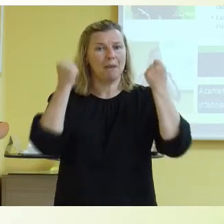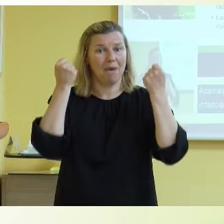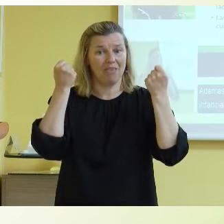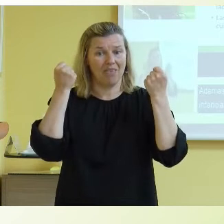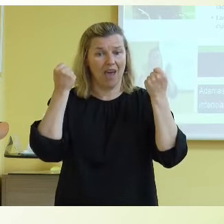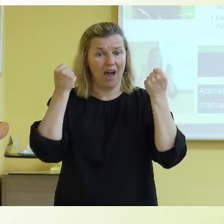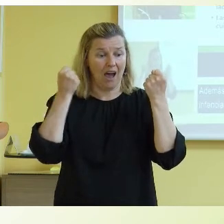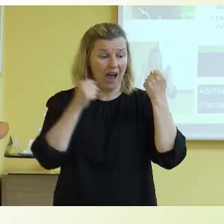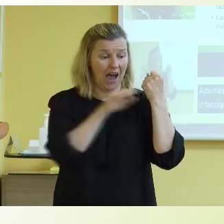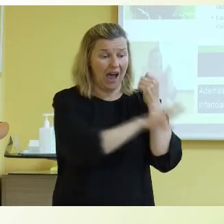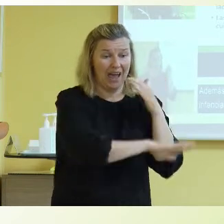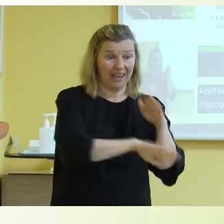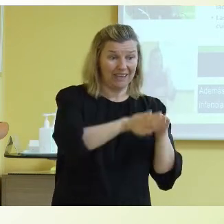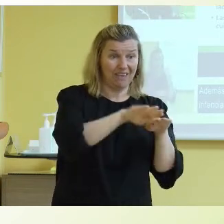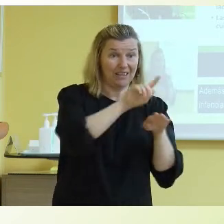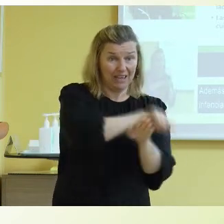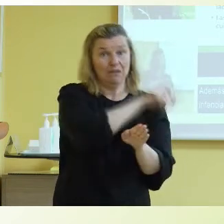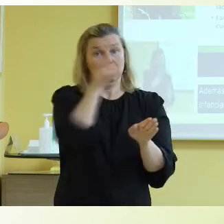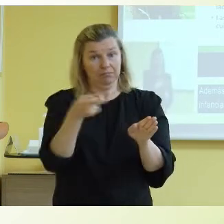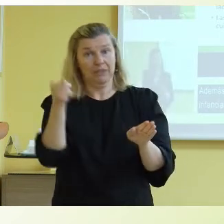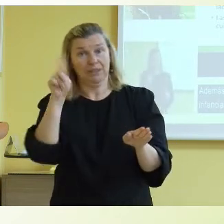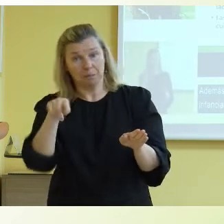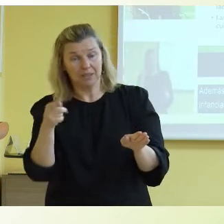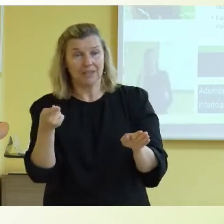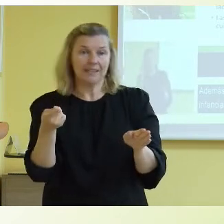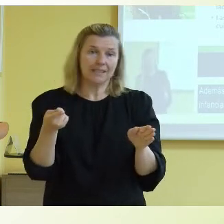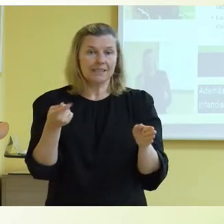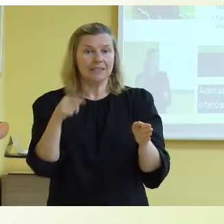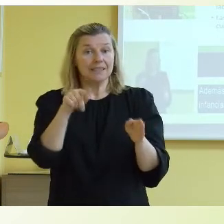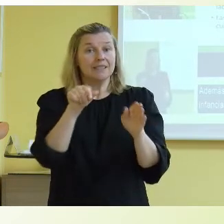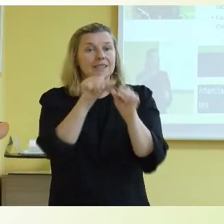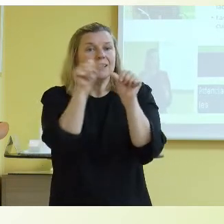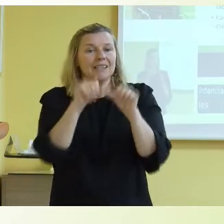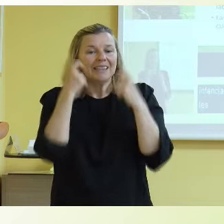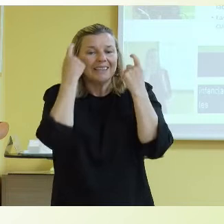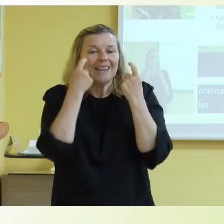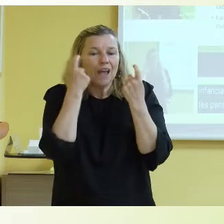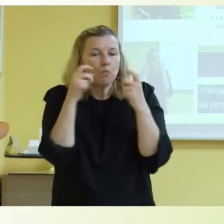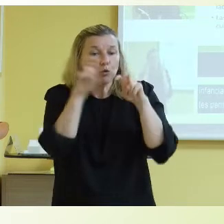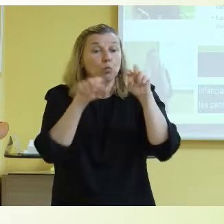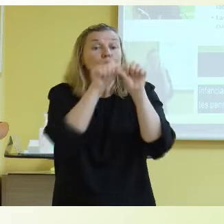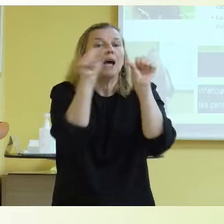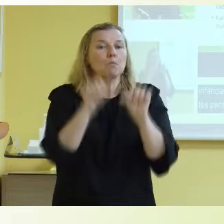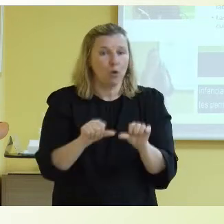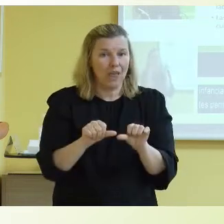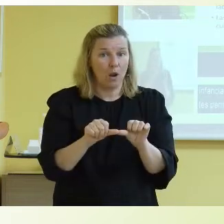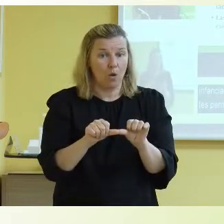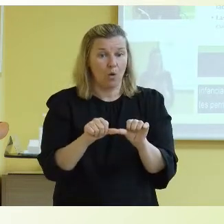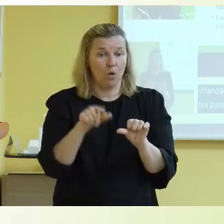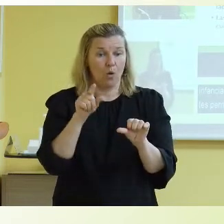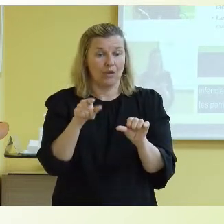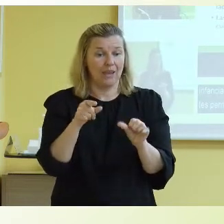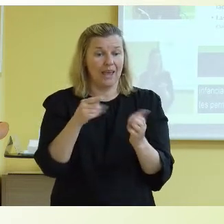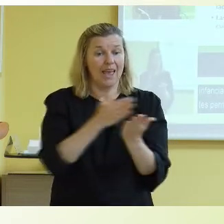de la vida infantil a la vida adulta. Y de alguna manera intentamos modelar con esas enfermedades lo que podía ser un espectro